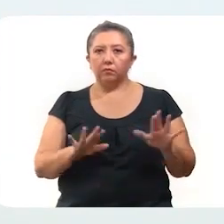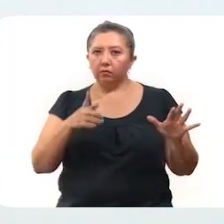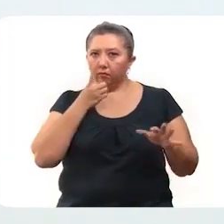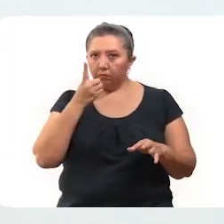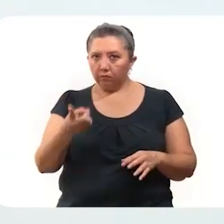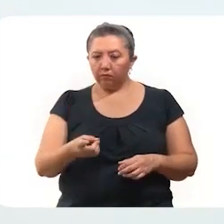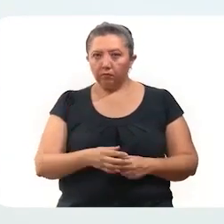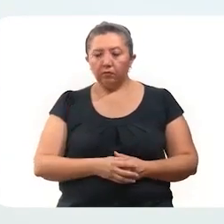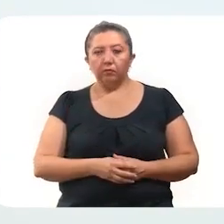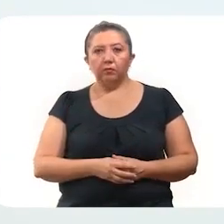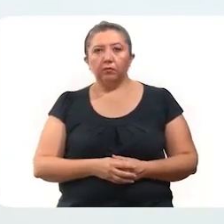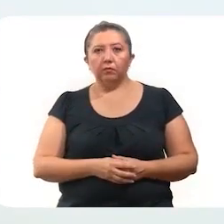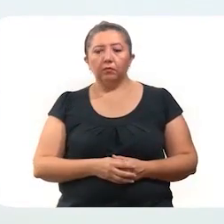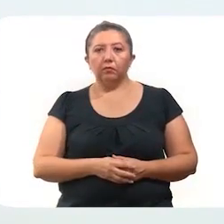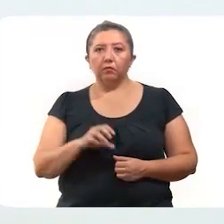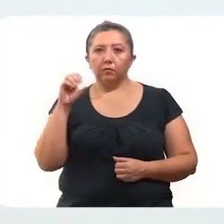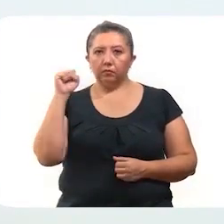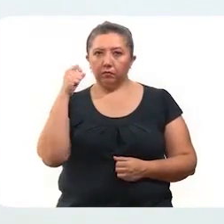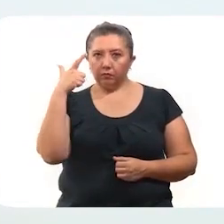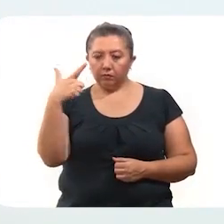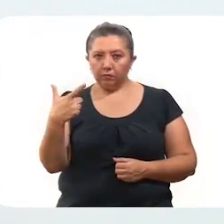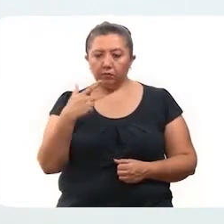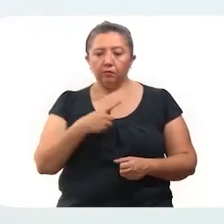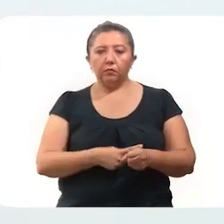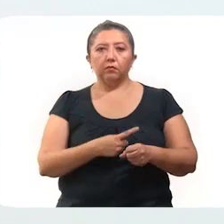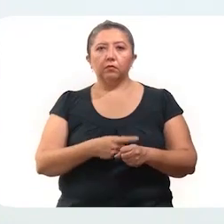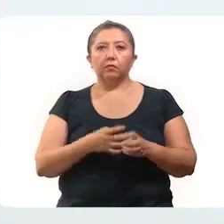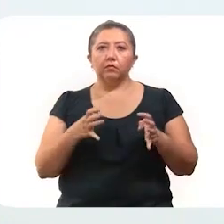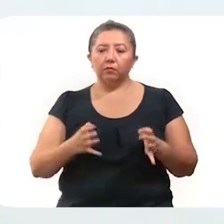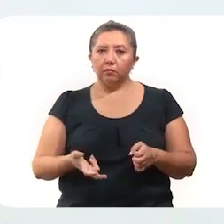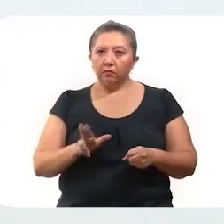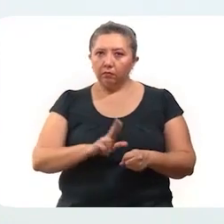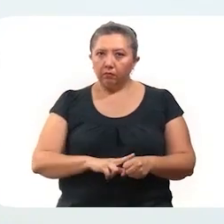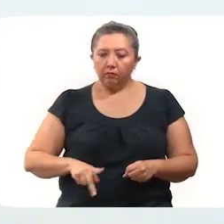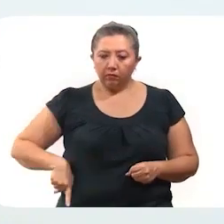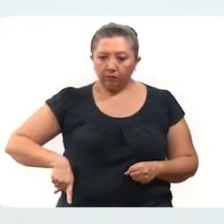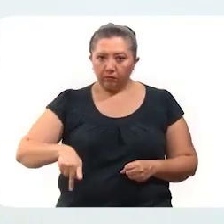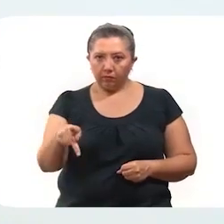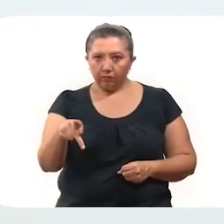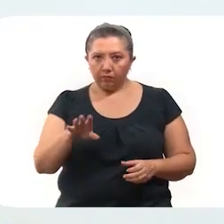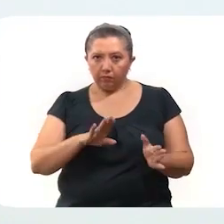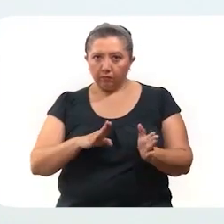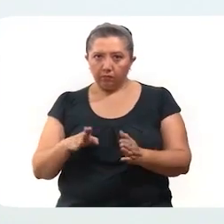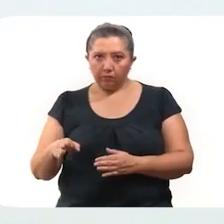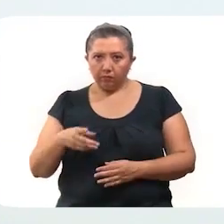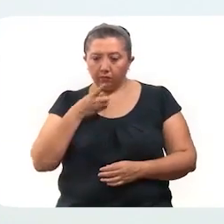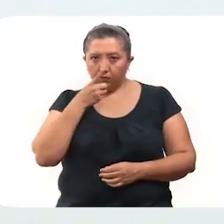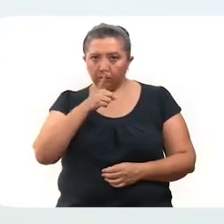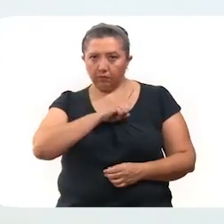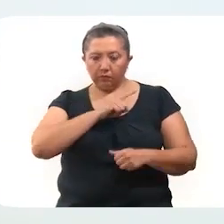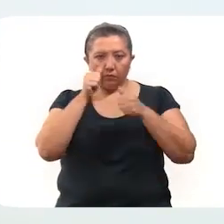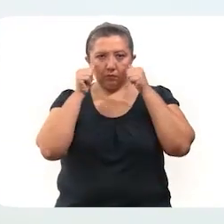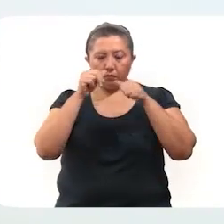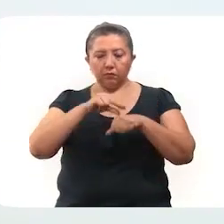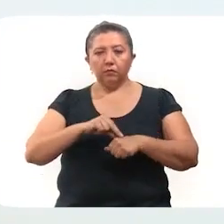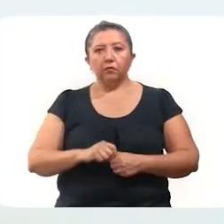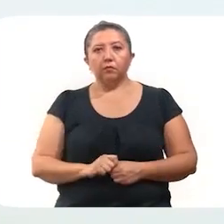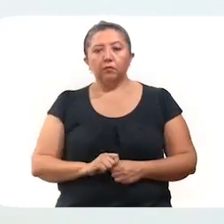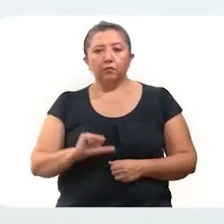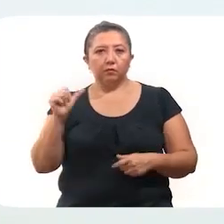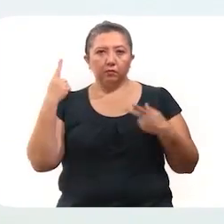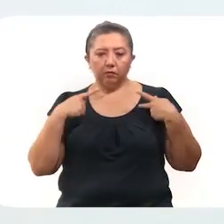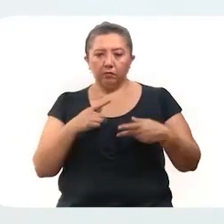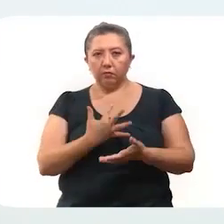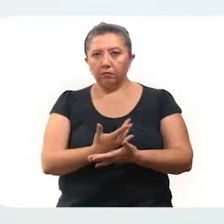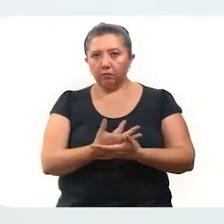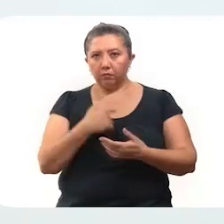como ya se mencionó. 67 de los casos positivos están en hospitales públicos y en aislamiento total.